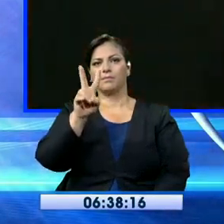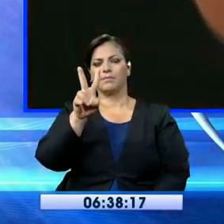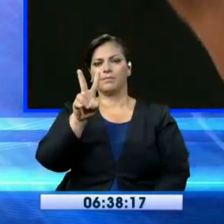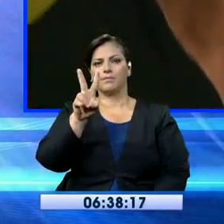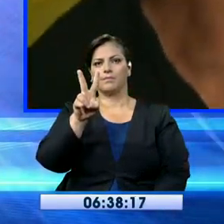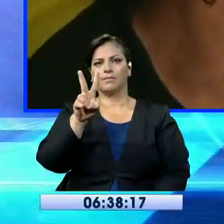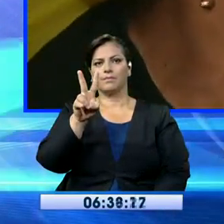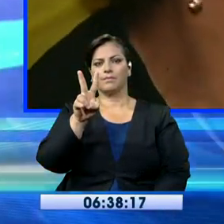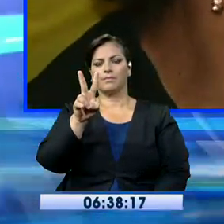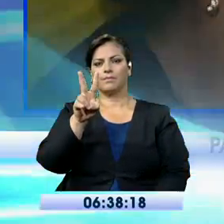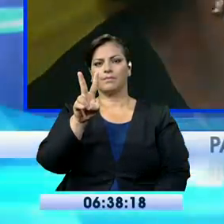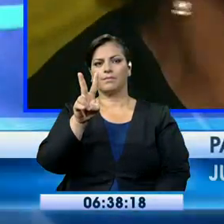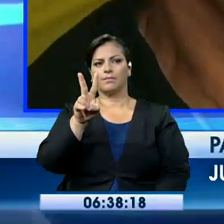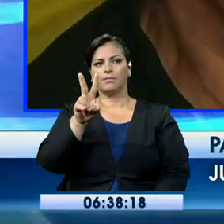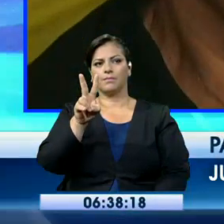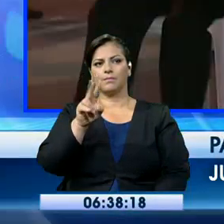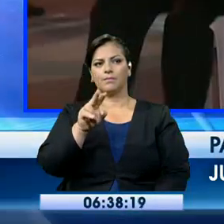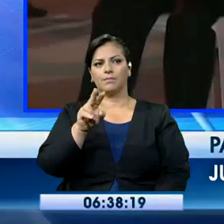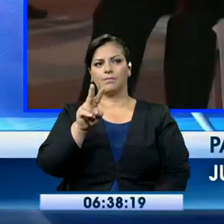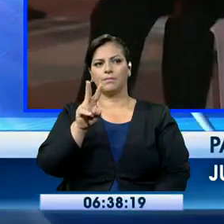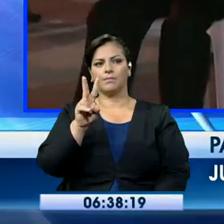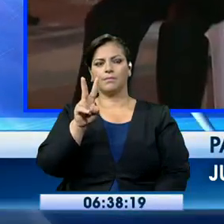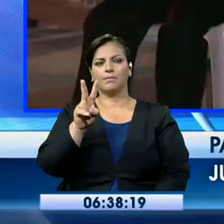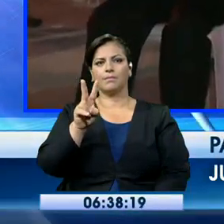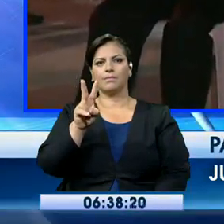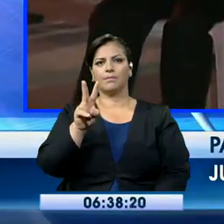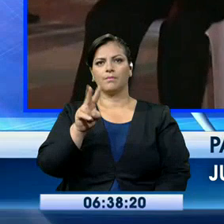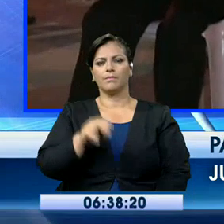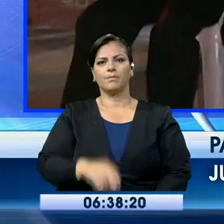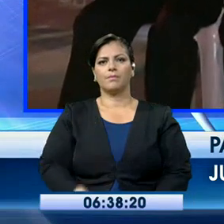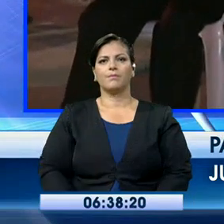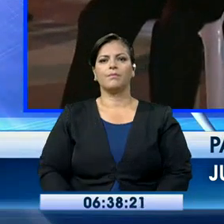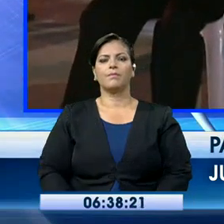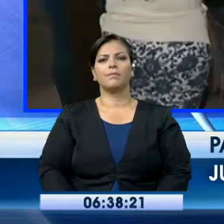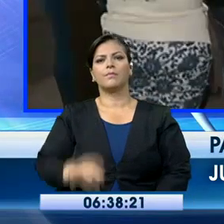0980-82. Bueno, estaba ahí.